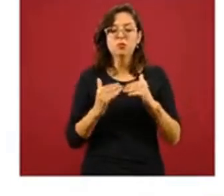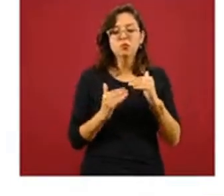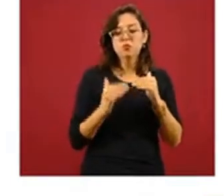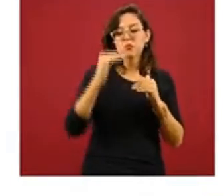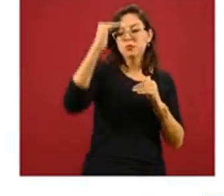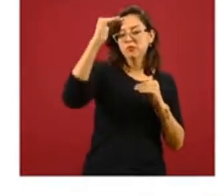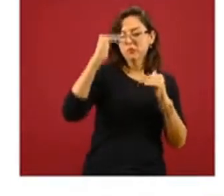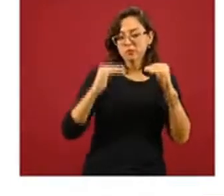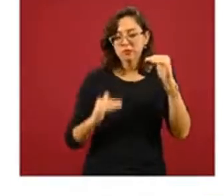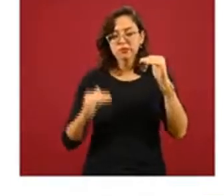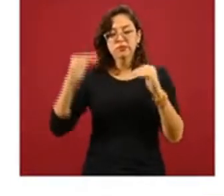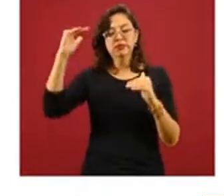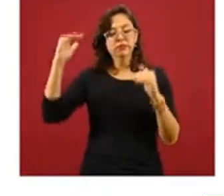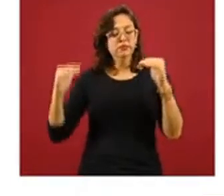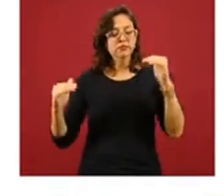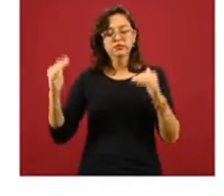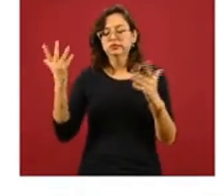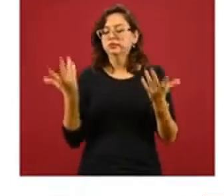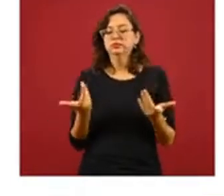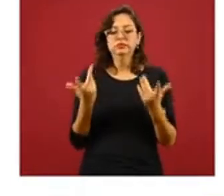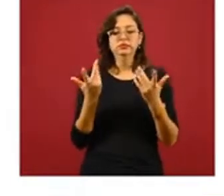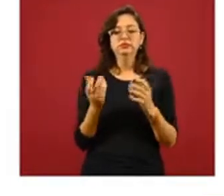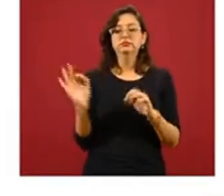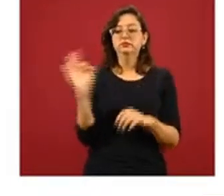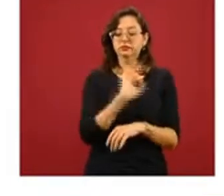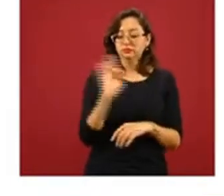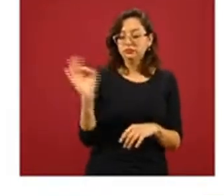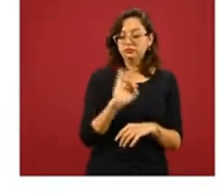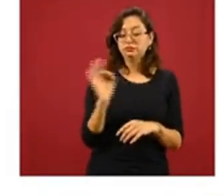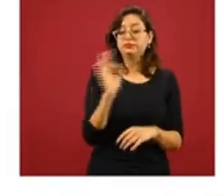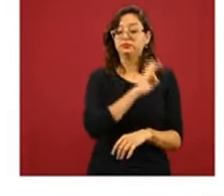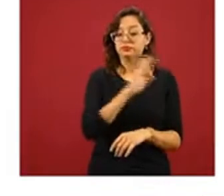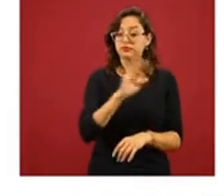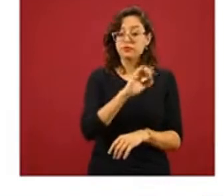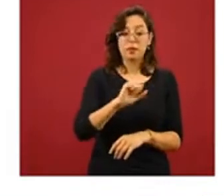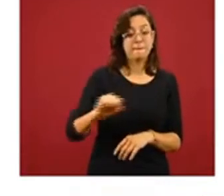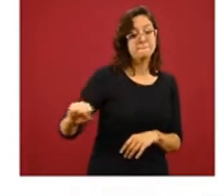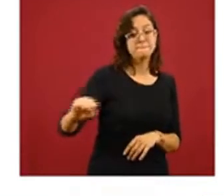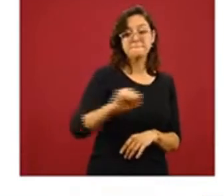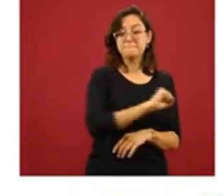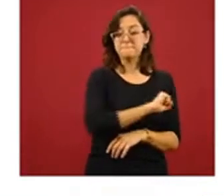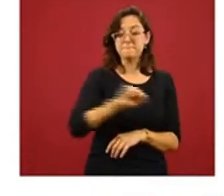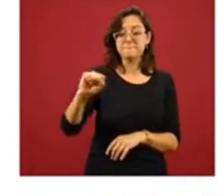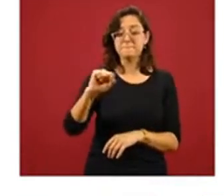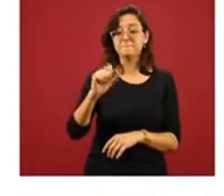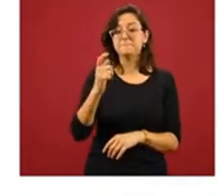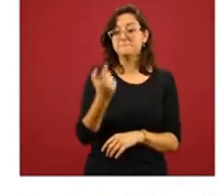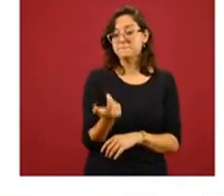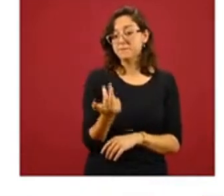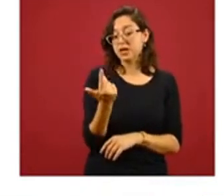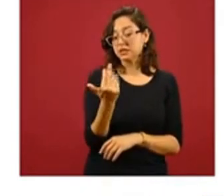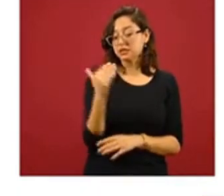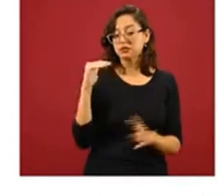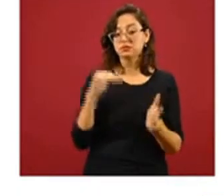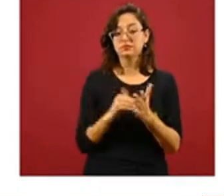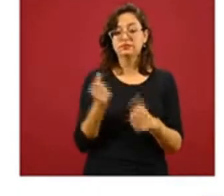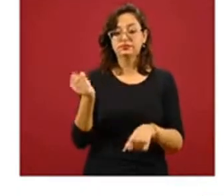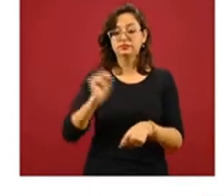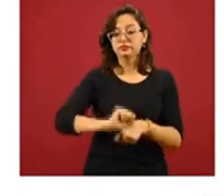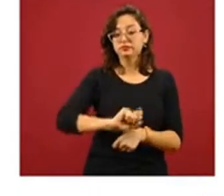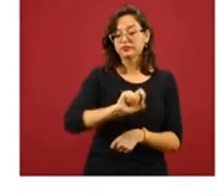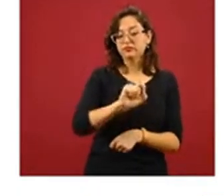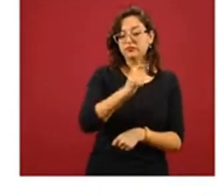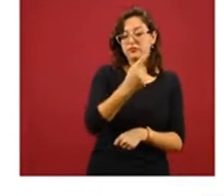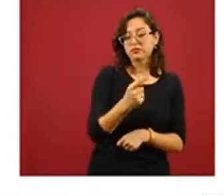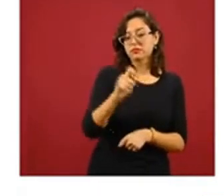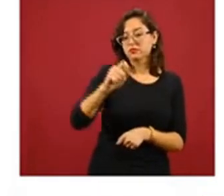manera importante, inclusive superaron prácticamente o casi llegaron a ser 25.000 en la semana 21-22, no